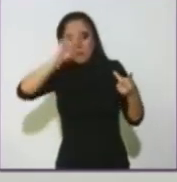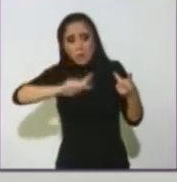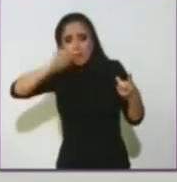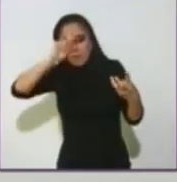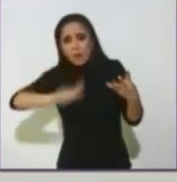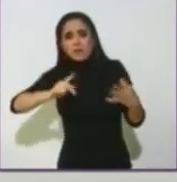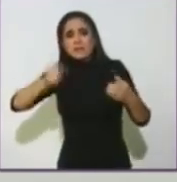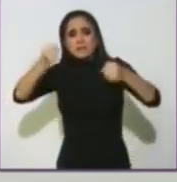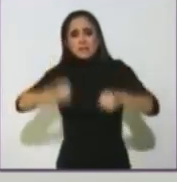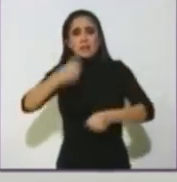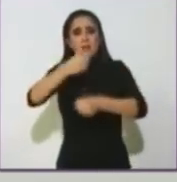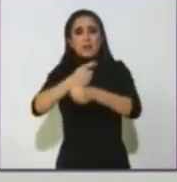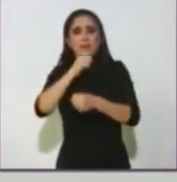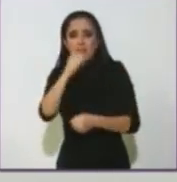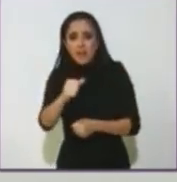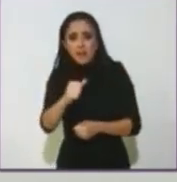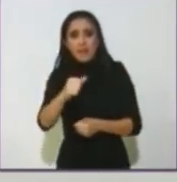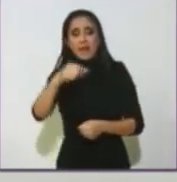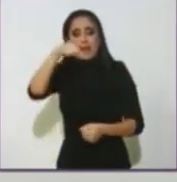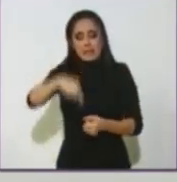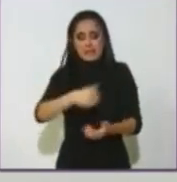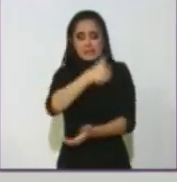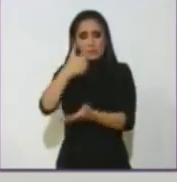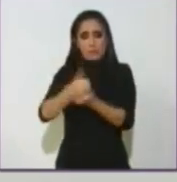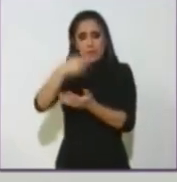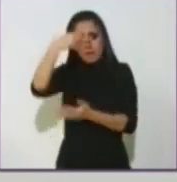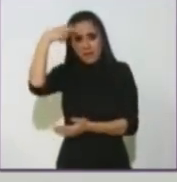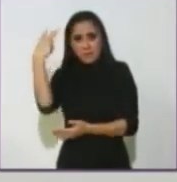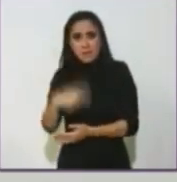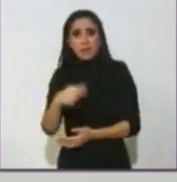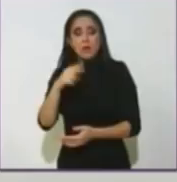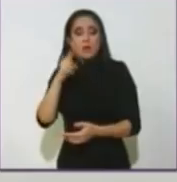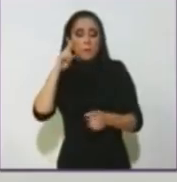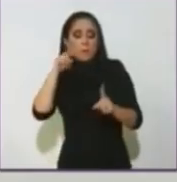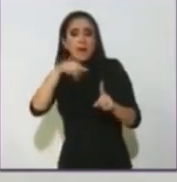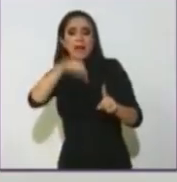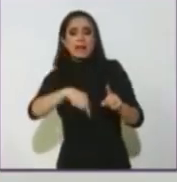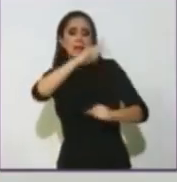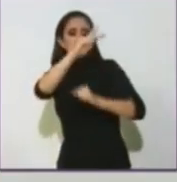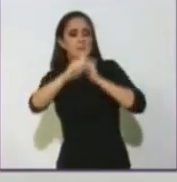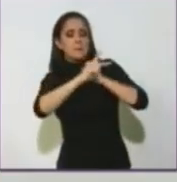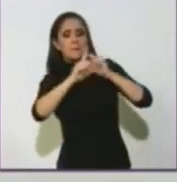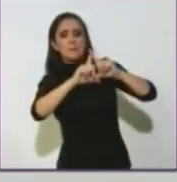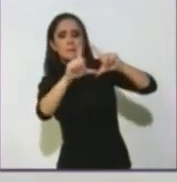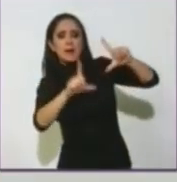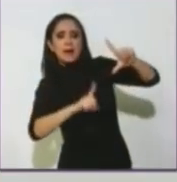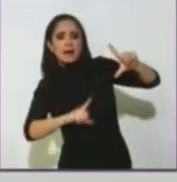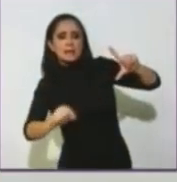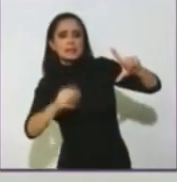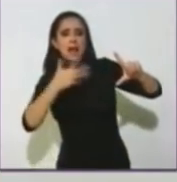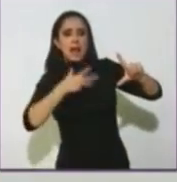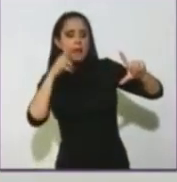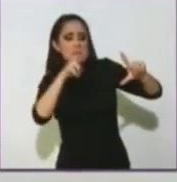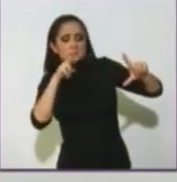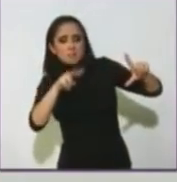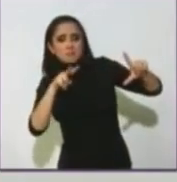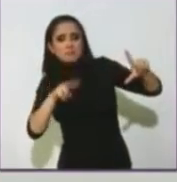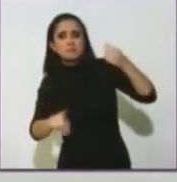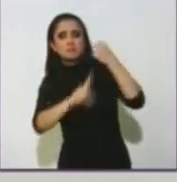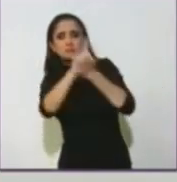y la ciudad médico no puede ser una especie de aislamiento de un país con circunstancias en muchos casos similares